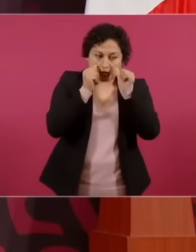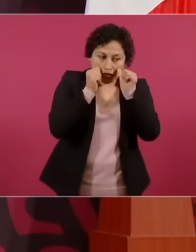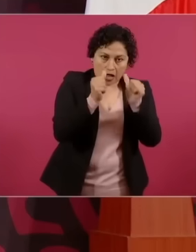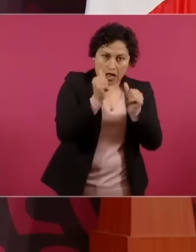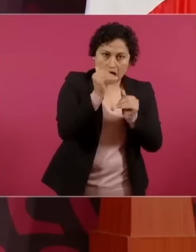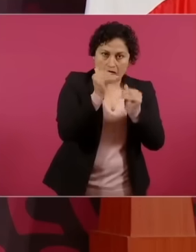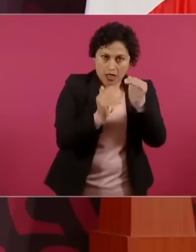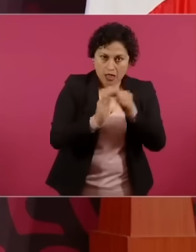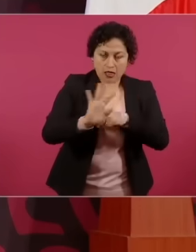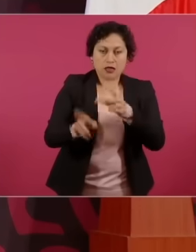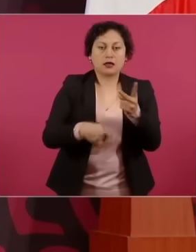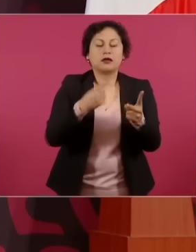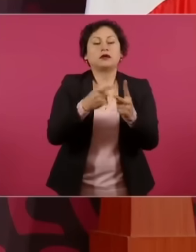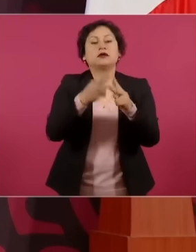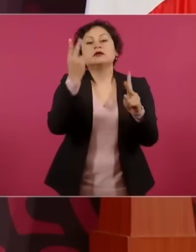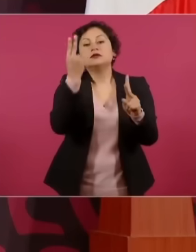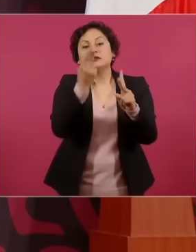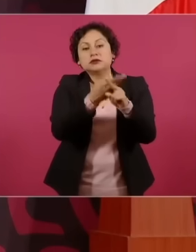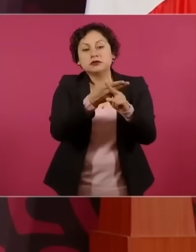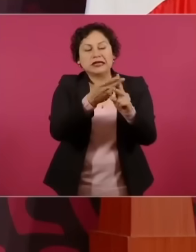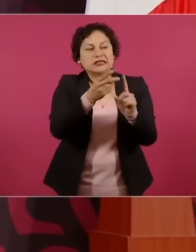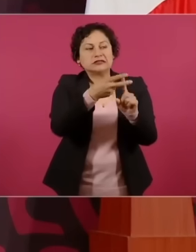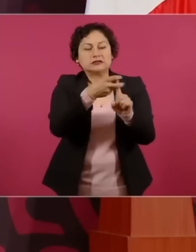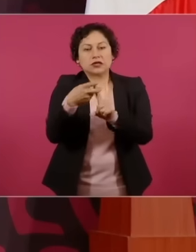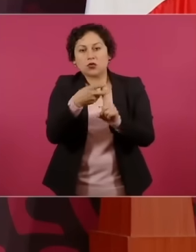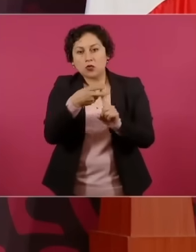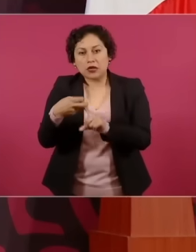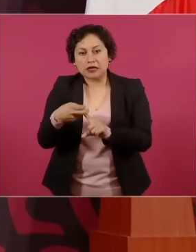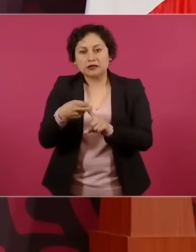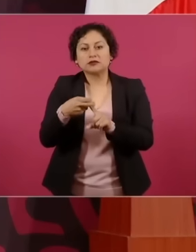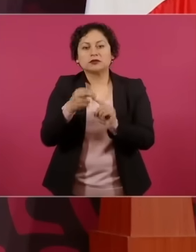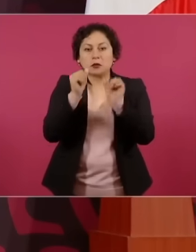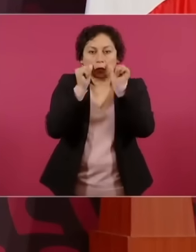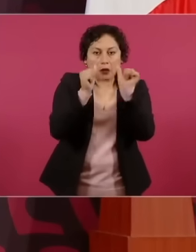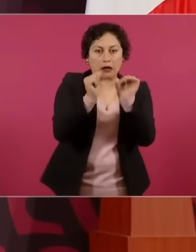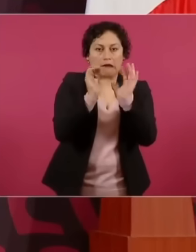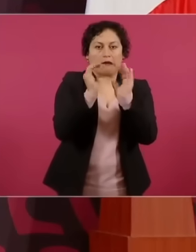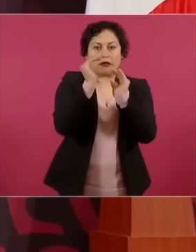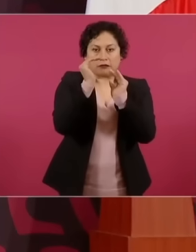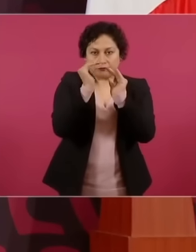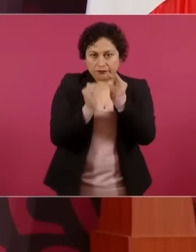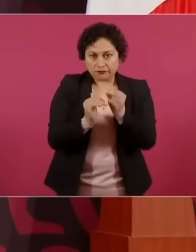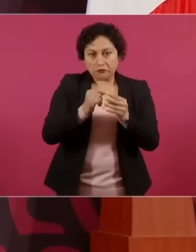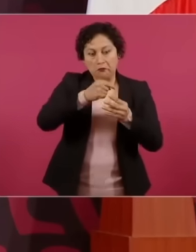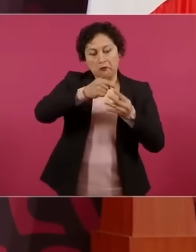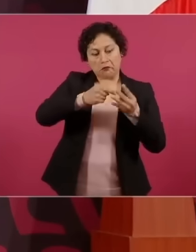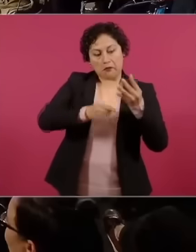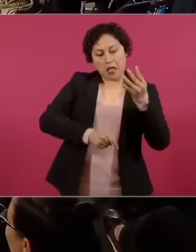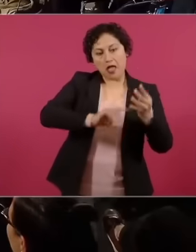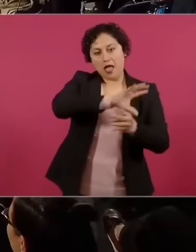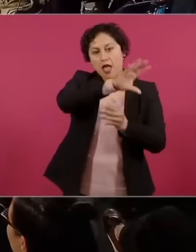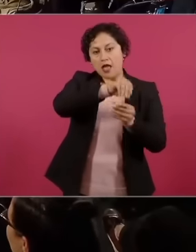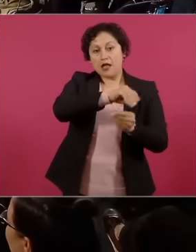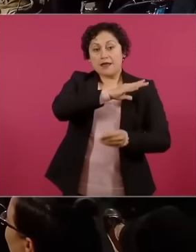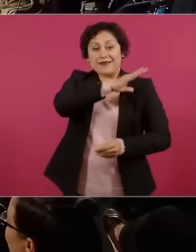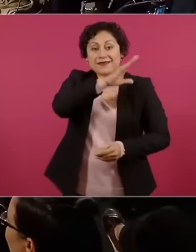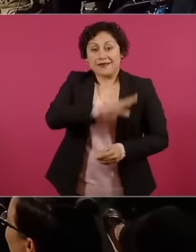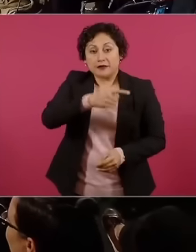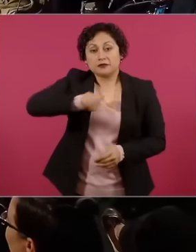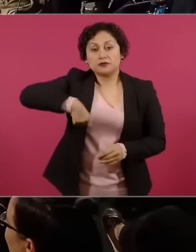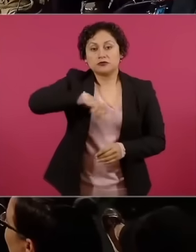Secuestros, hemos avanzado. En general, hemos avanzado. Entonces,